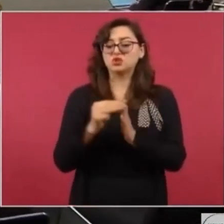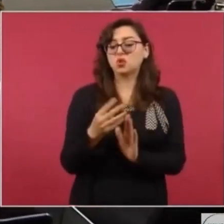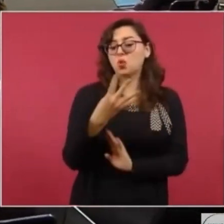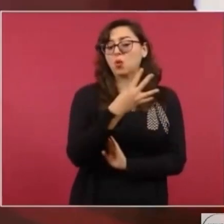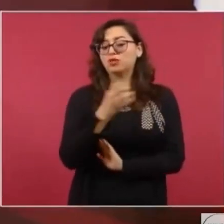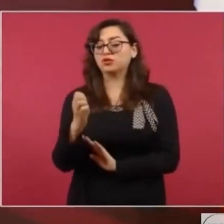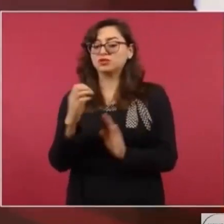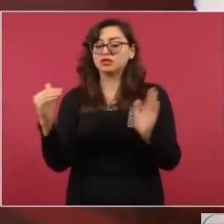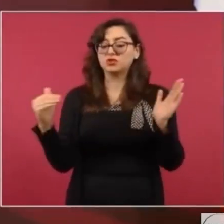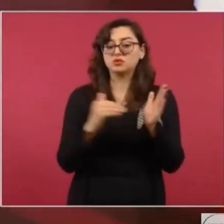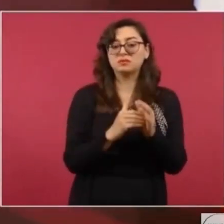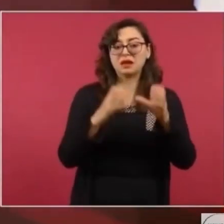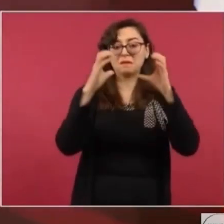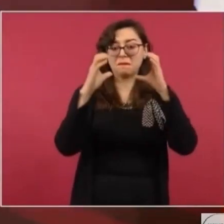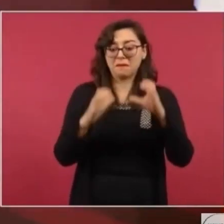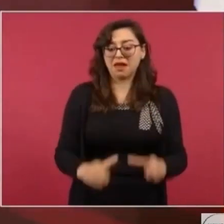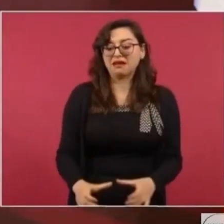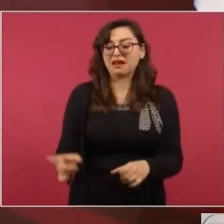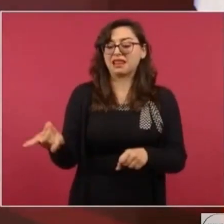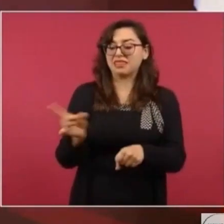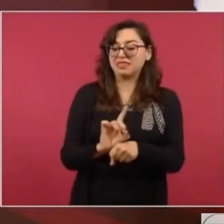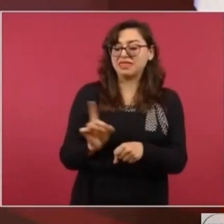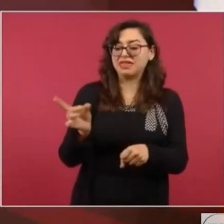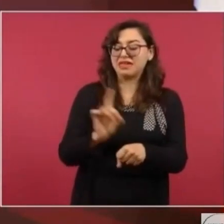3.400.000 barriles diarios.